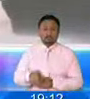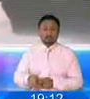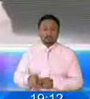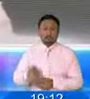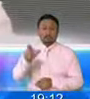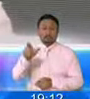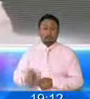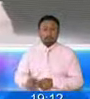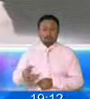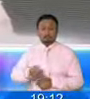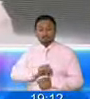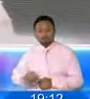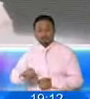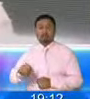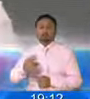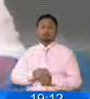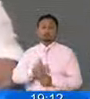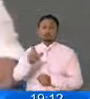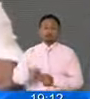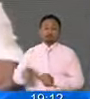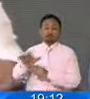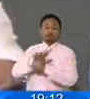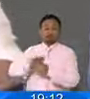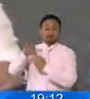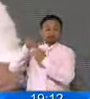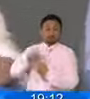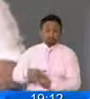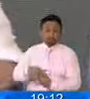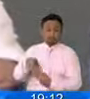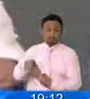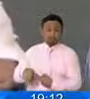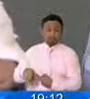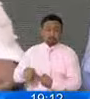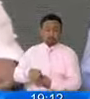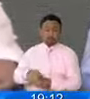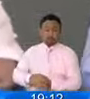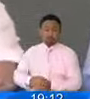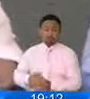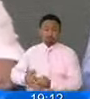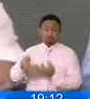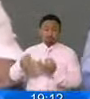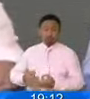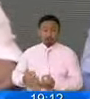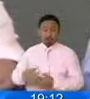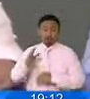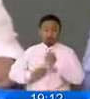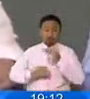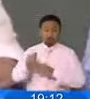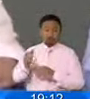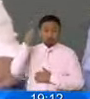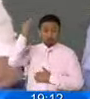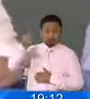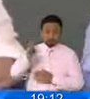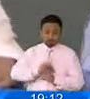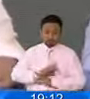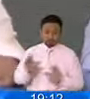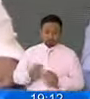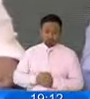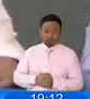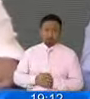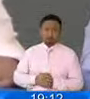que los que les violan, que los que los mancillan, tengan garantizada la impunidad para el futuro. El